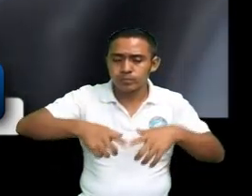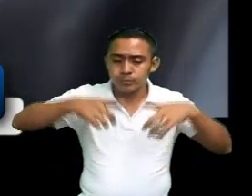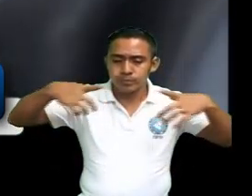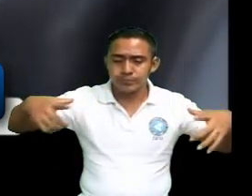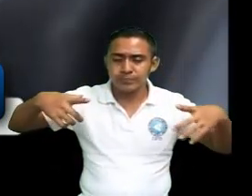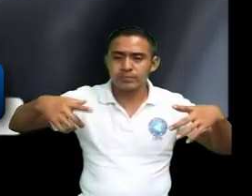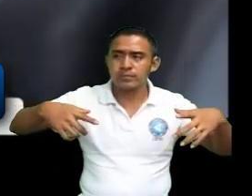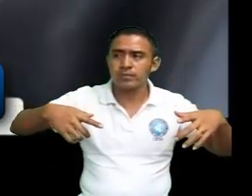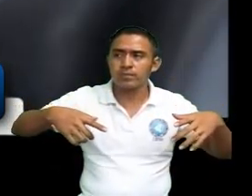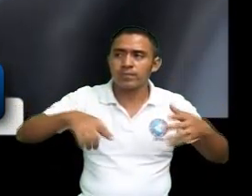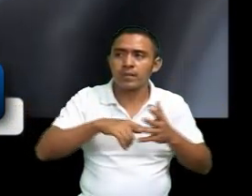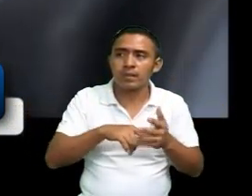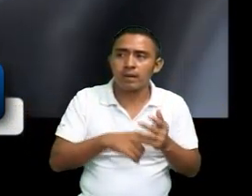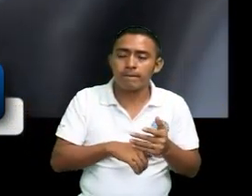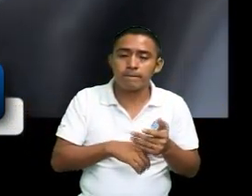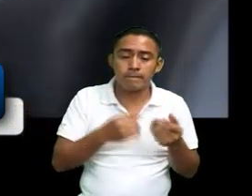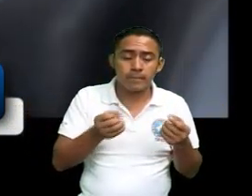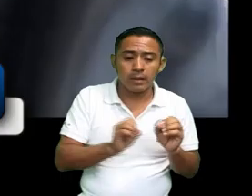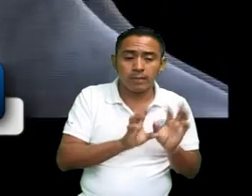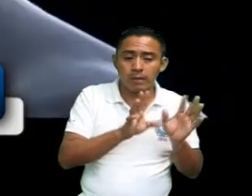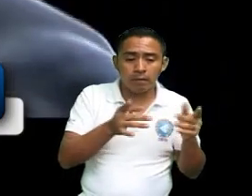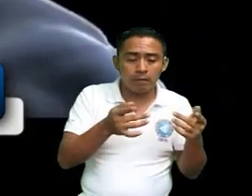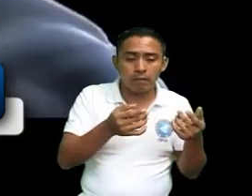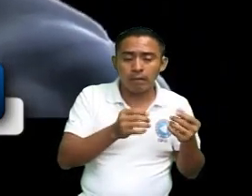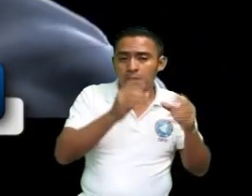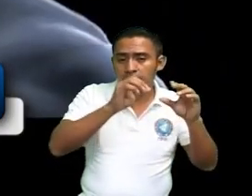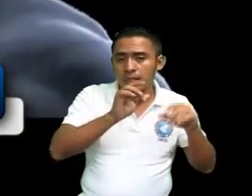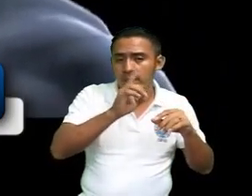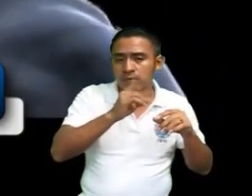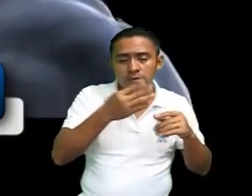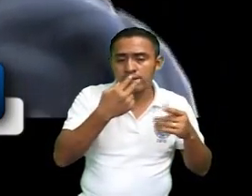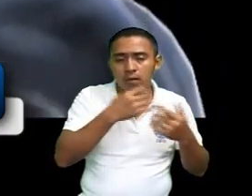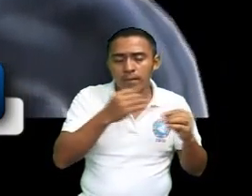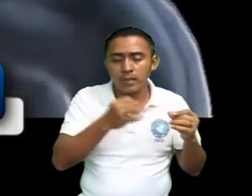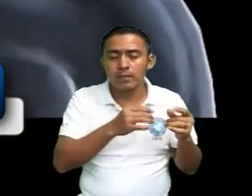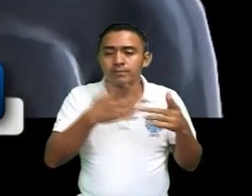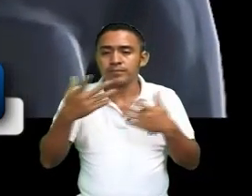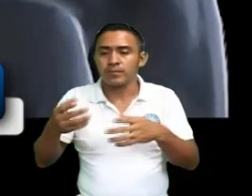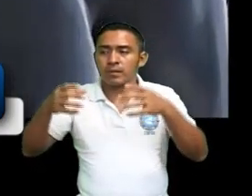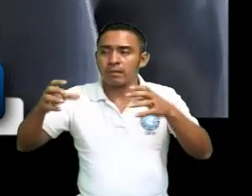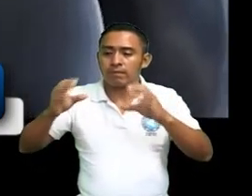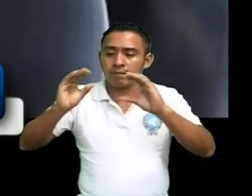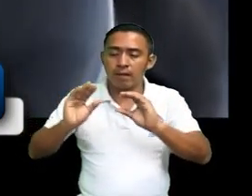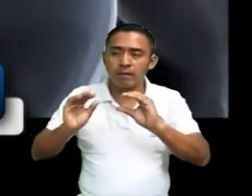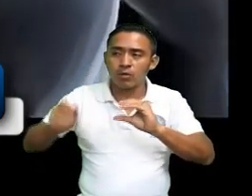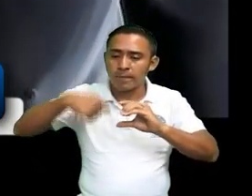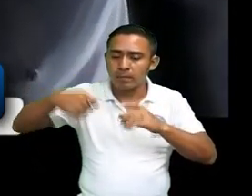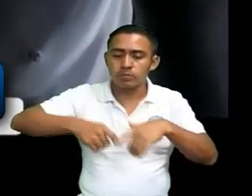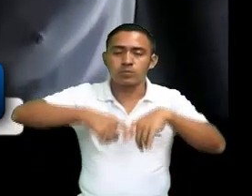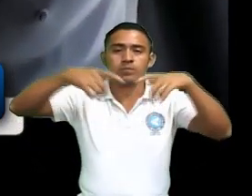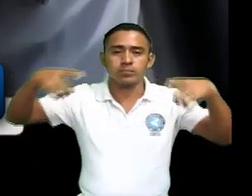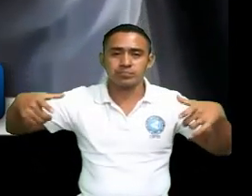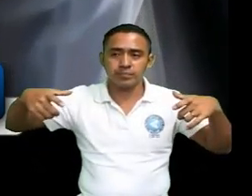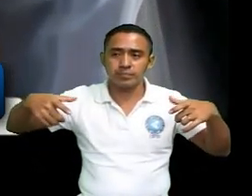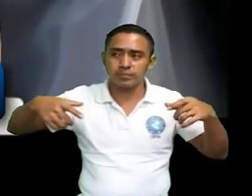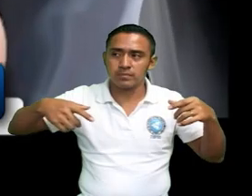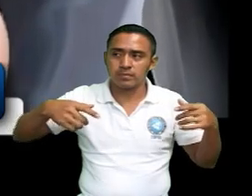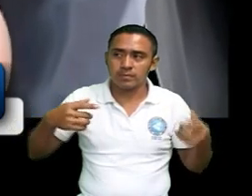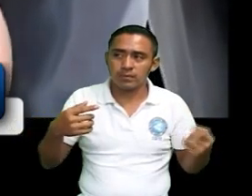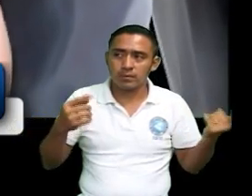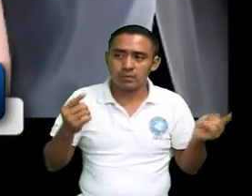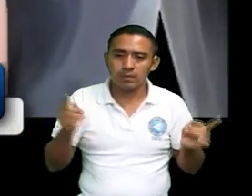No comiste al mediodía y a la media tarde, entonces vení y entonces como no comiste al mediodía, comé lo que te tocaba al mediodía más